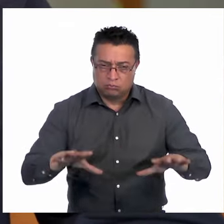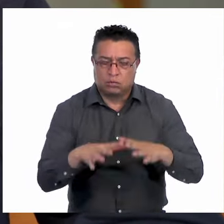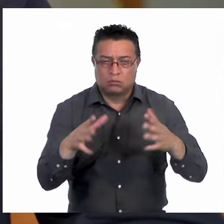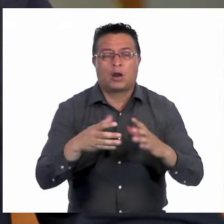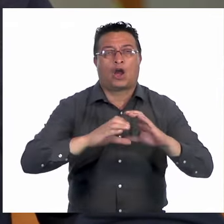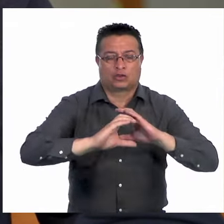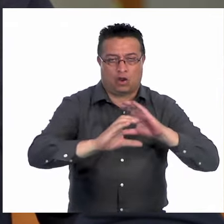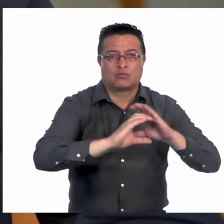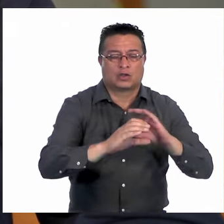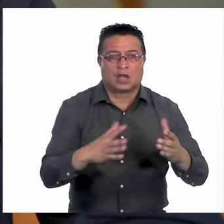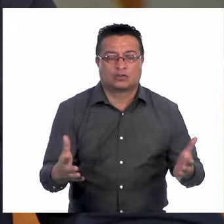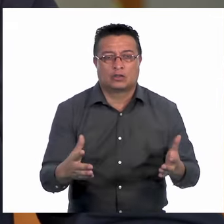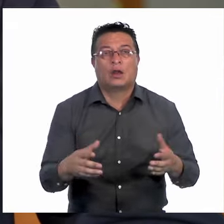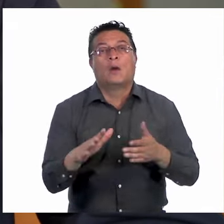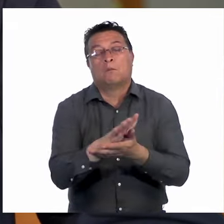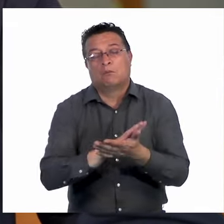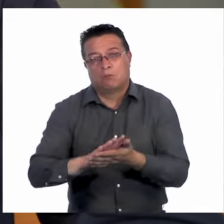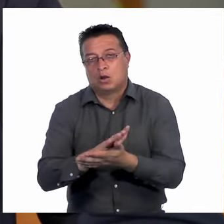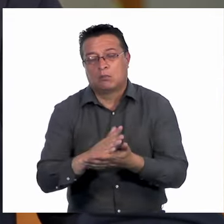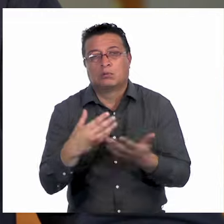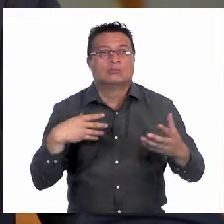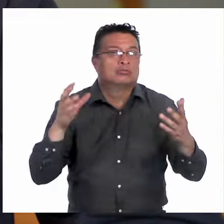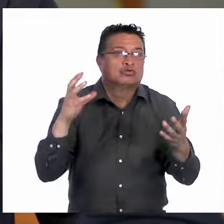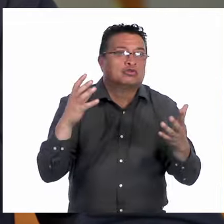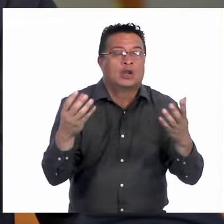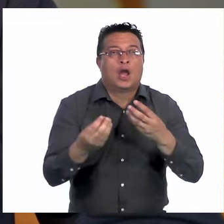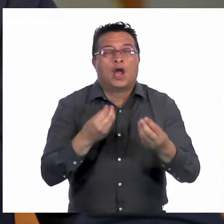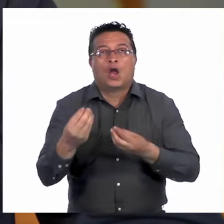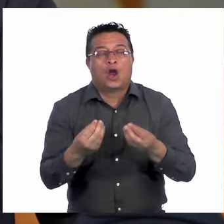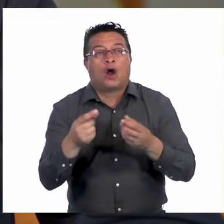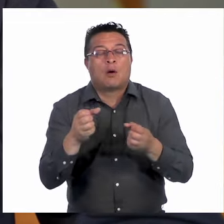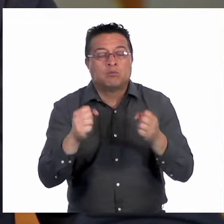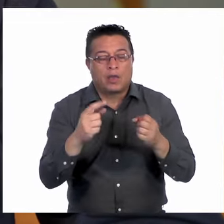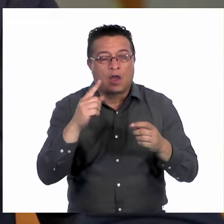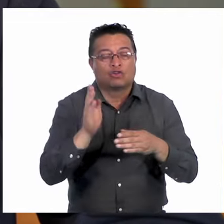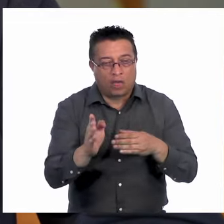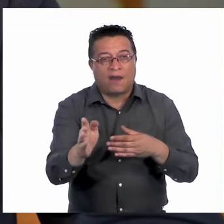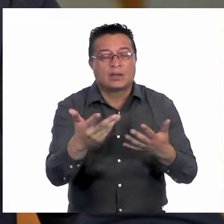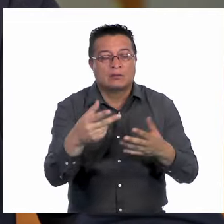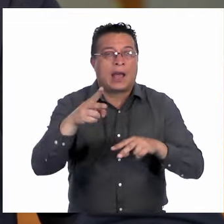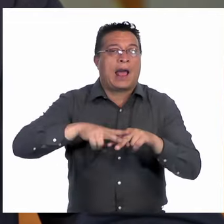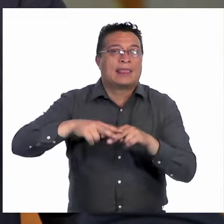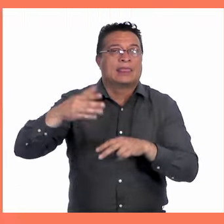cosas pueden hacerse a través de comunicación. O, por ejemplo, no sé, más cosas que suceden a veces que todavía